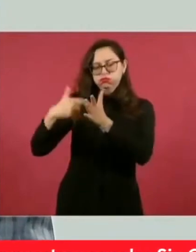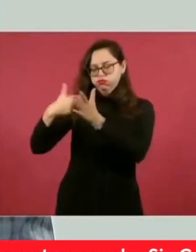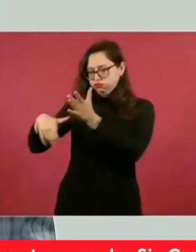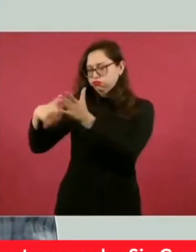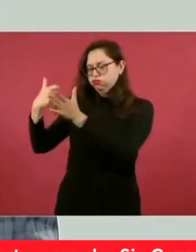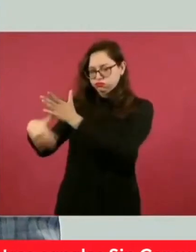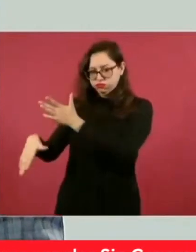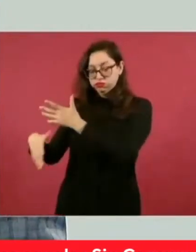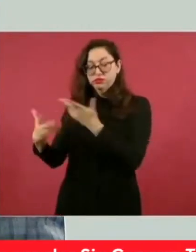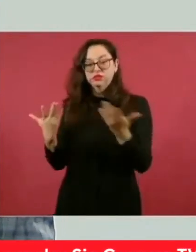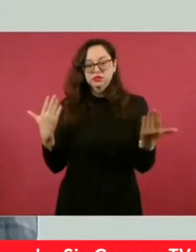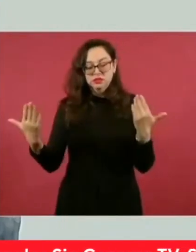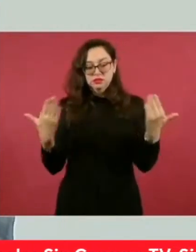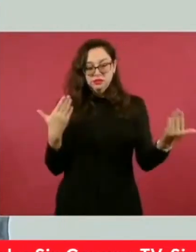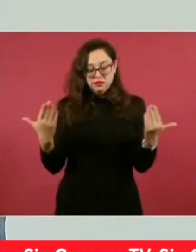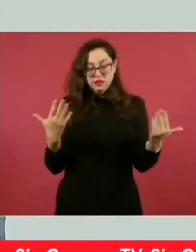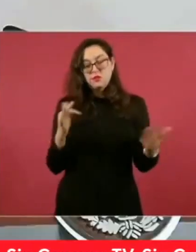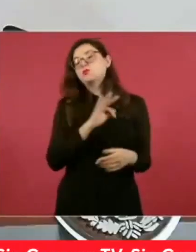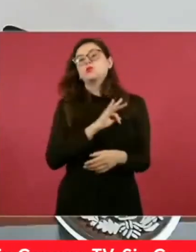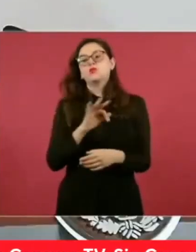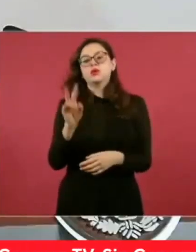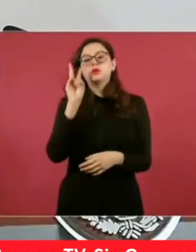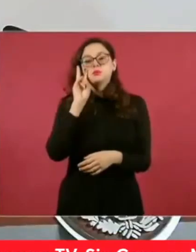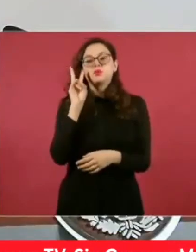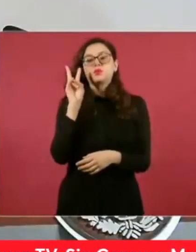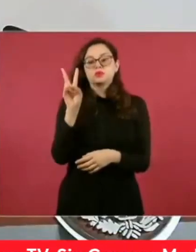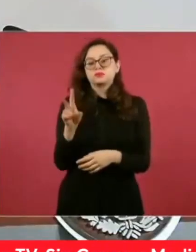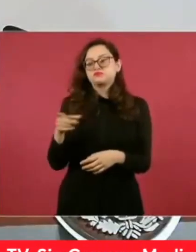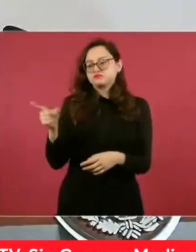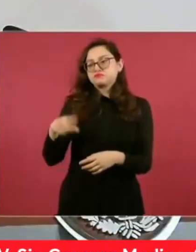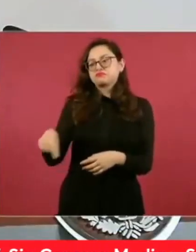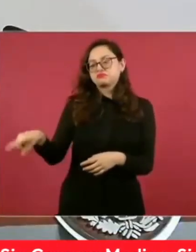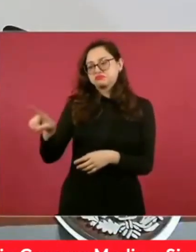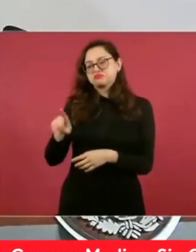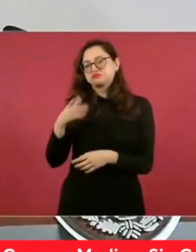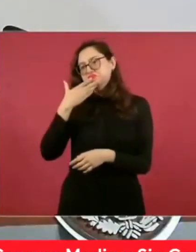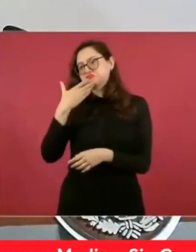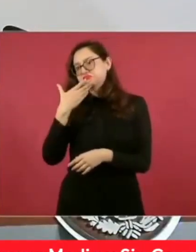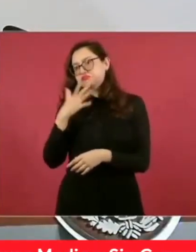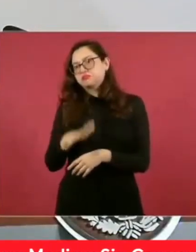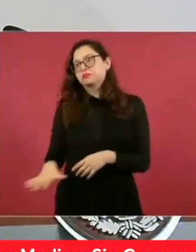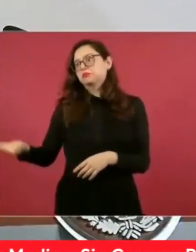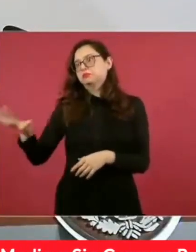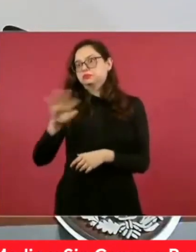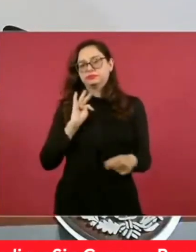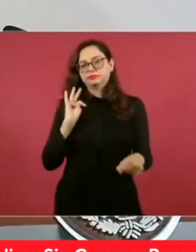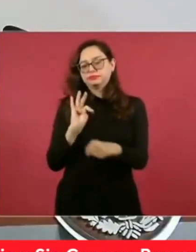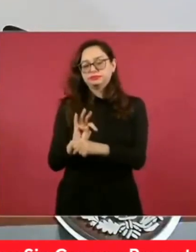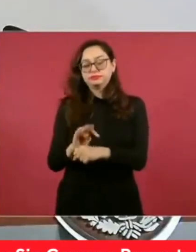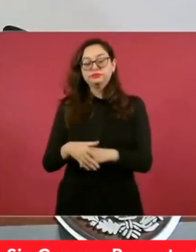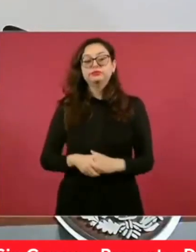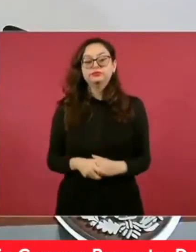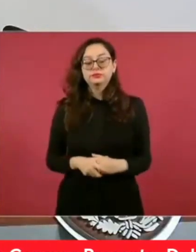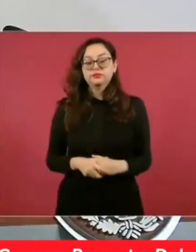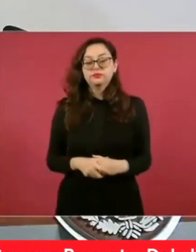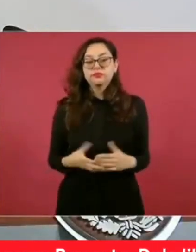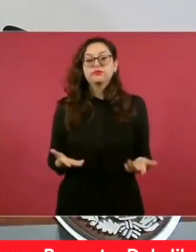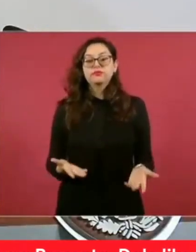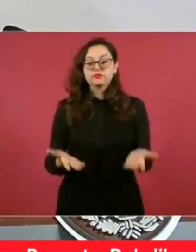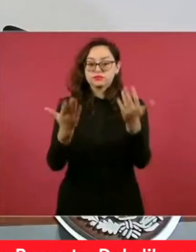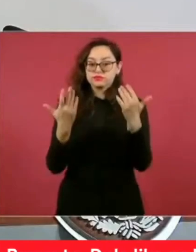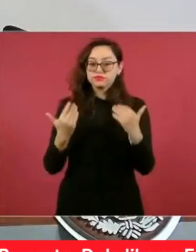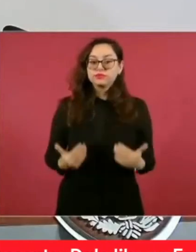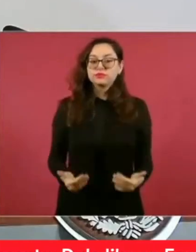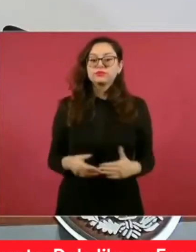cuales podemos determinar que son, para este reporte, las aliadas de las y los consumidores. Pasando ahora por tipo